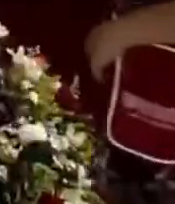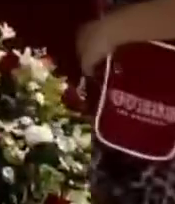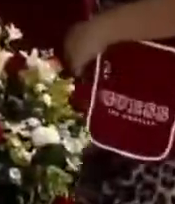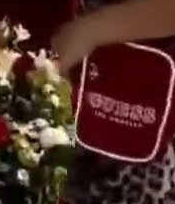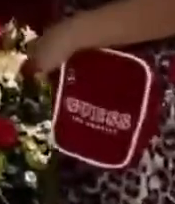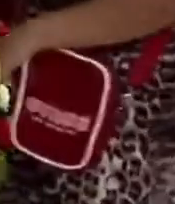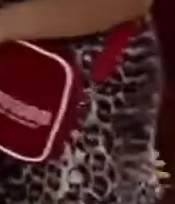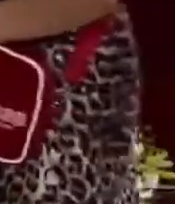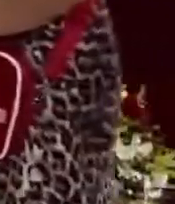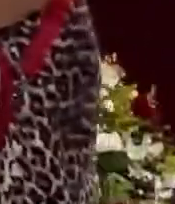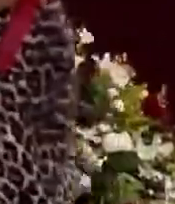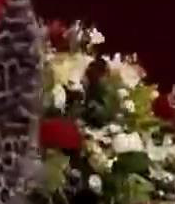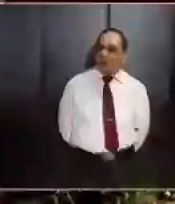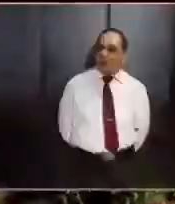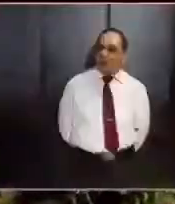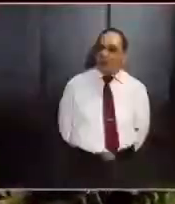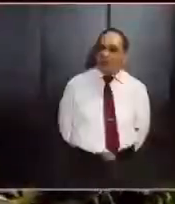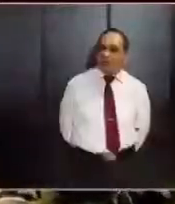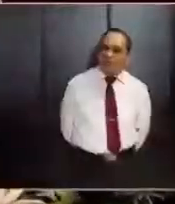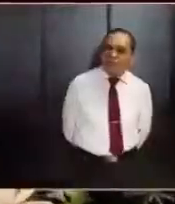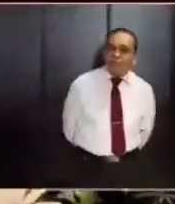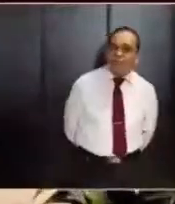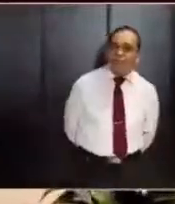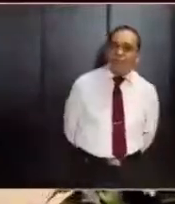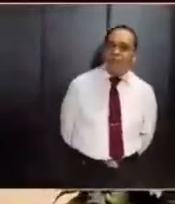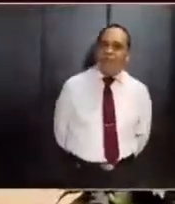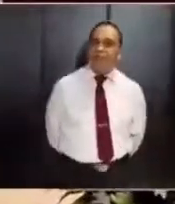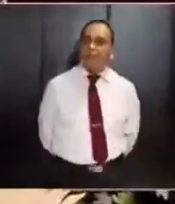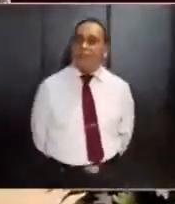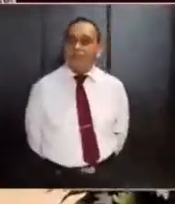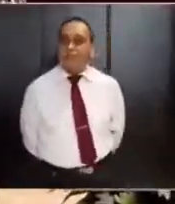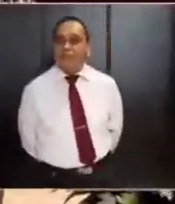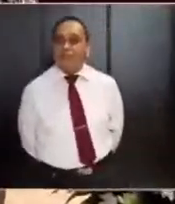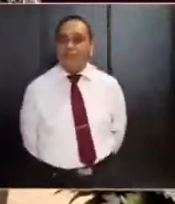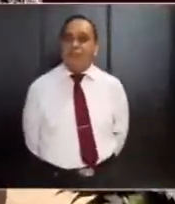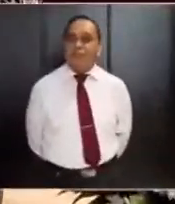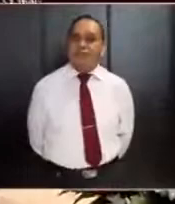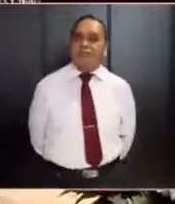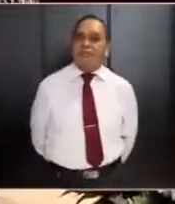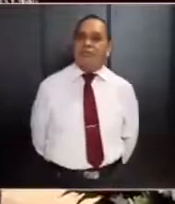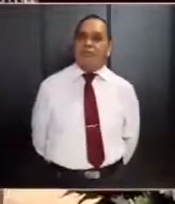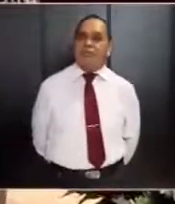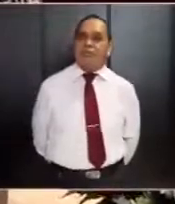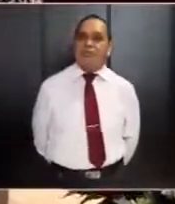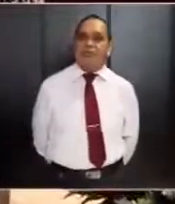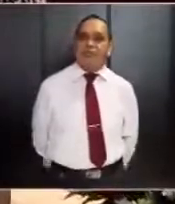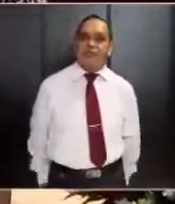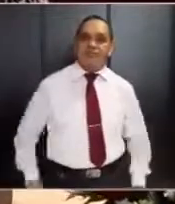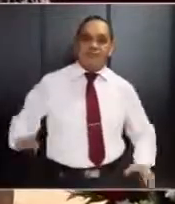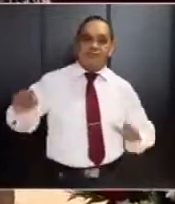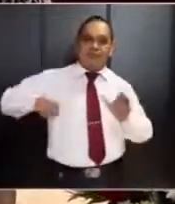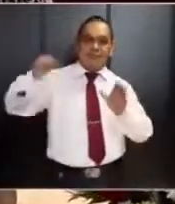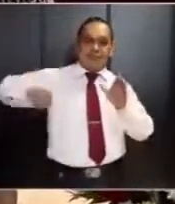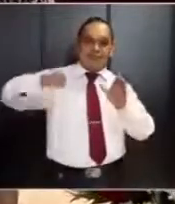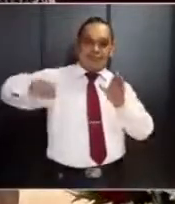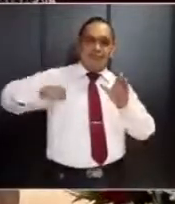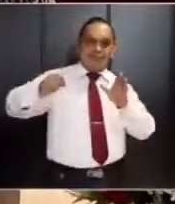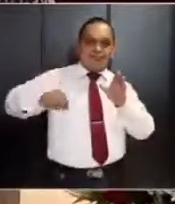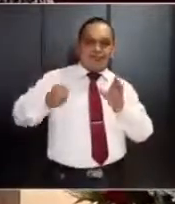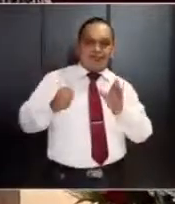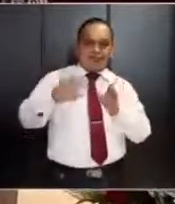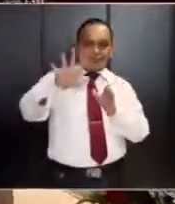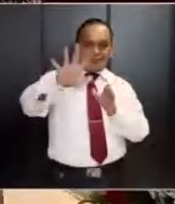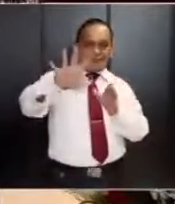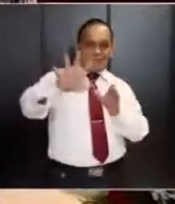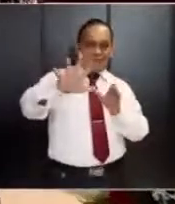ánimo para sacar, pero rápido, a ver, ¿quién iba a sacarlo hace ratito? Ven, mi vida. Cantó precioso mi coro y luego